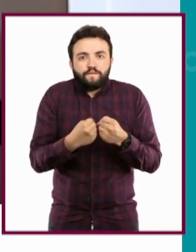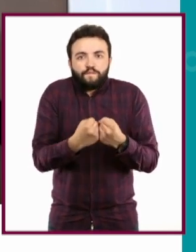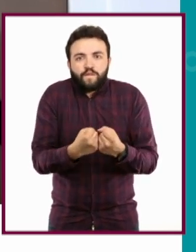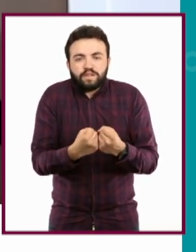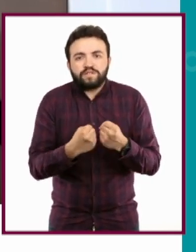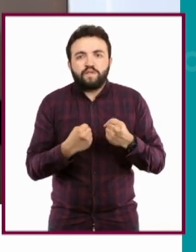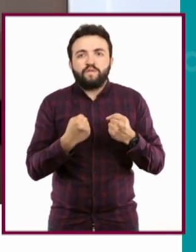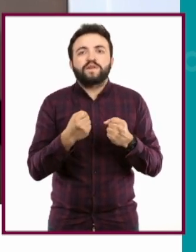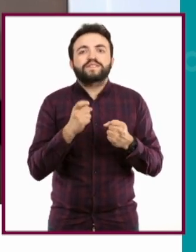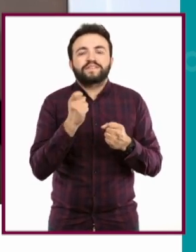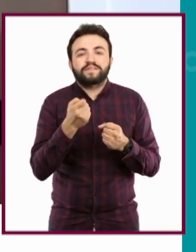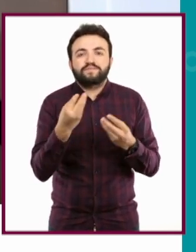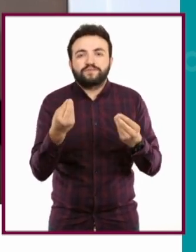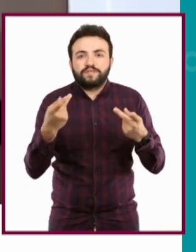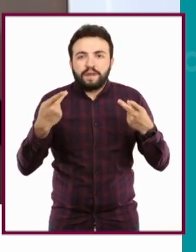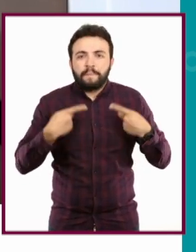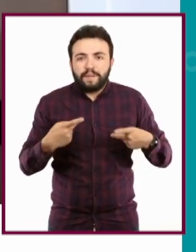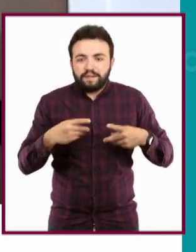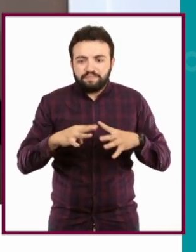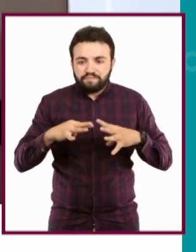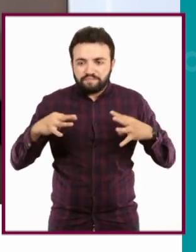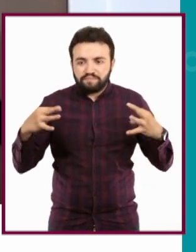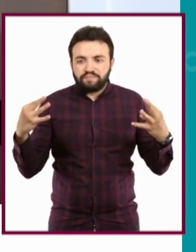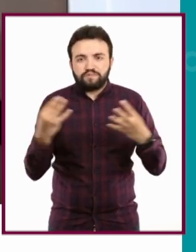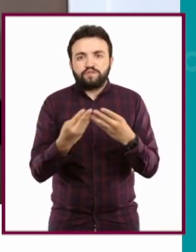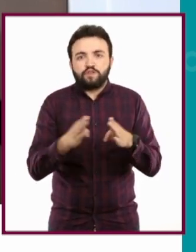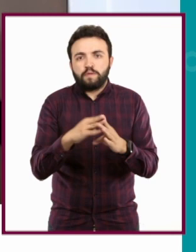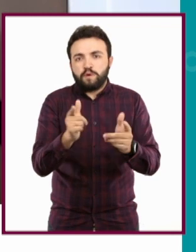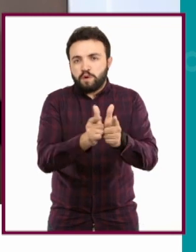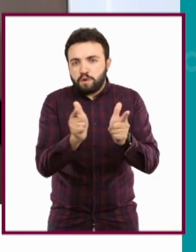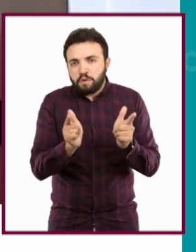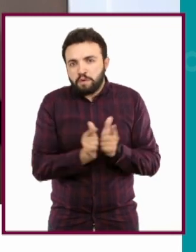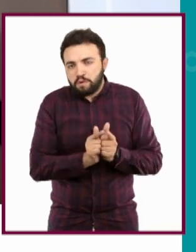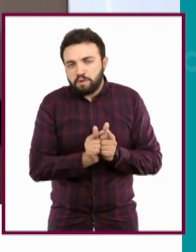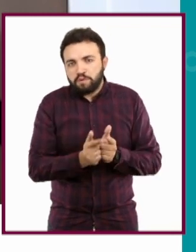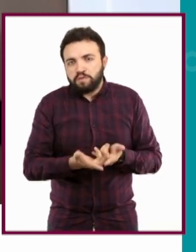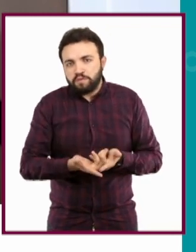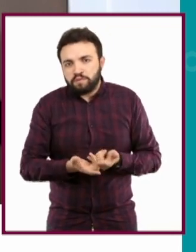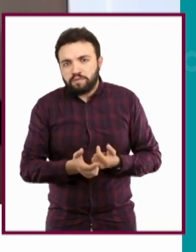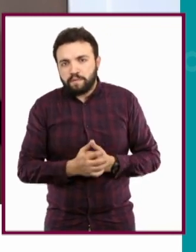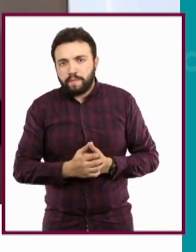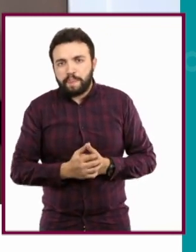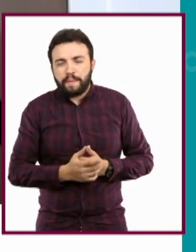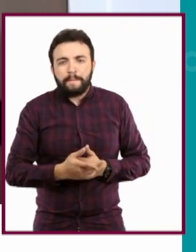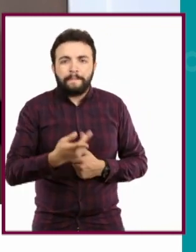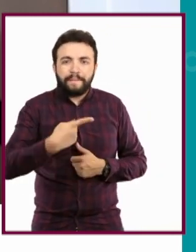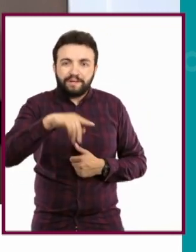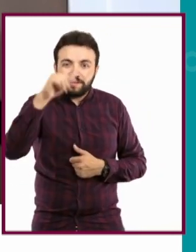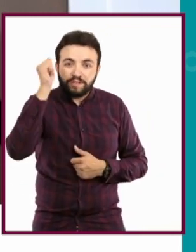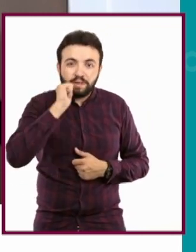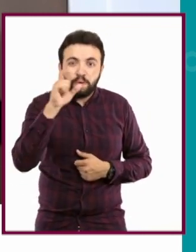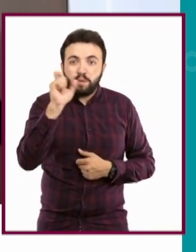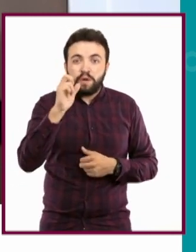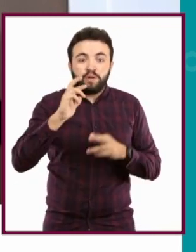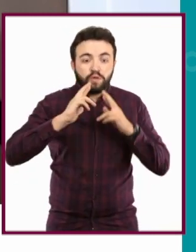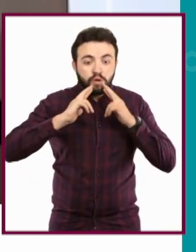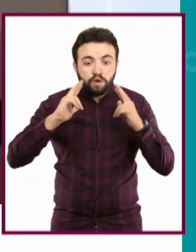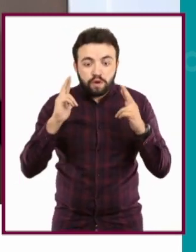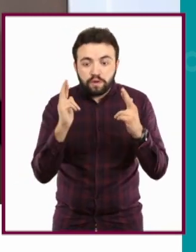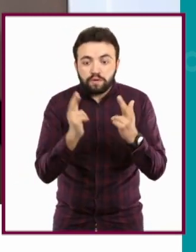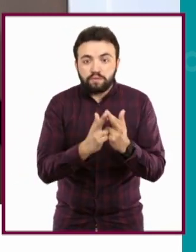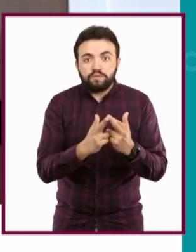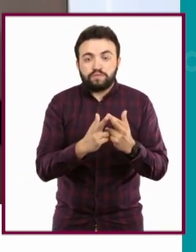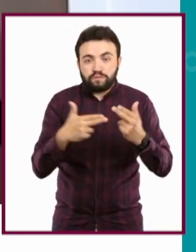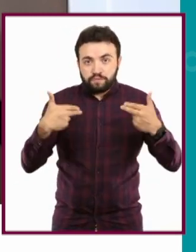la fuerza de, bueno, la multitud me refiero a un grupo, puede ser un grupo pequeño, pero siempre que se reúnen seres